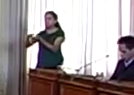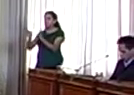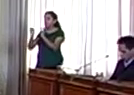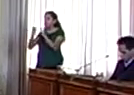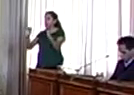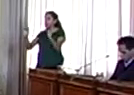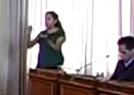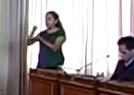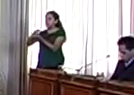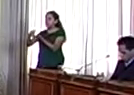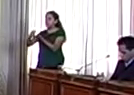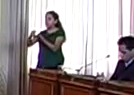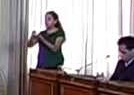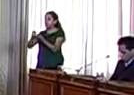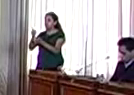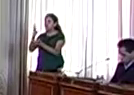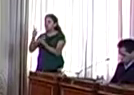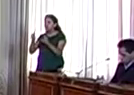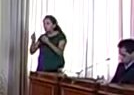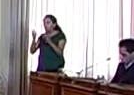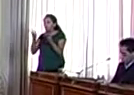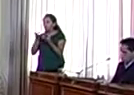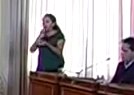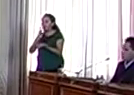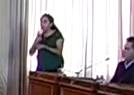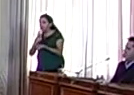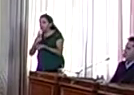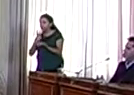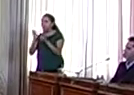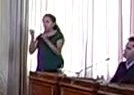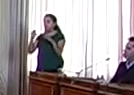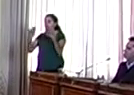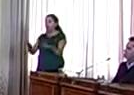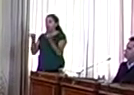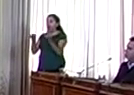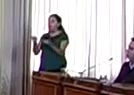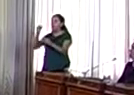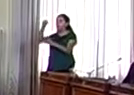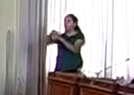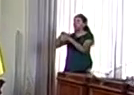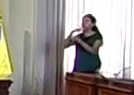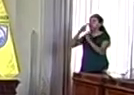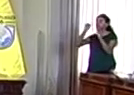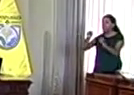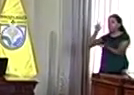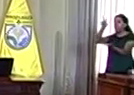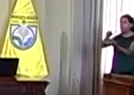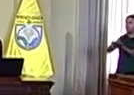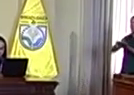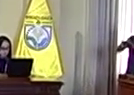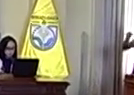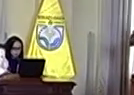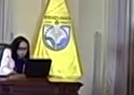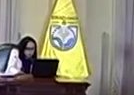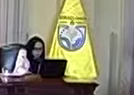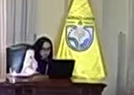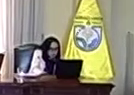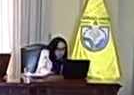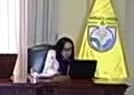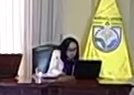Ofrezco el uso de la palabra. No habiendo debate, procederemos al voto. Aquellos miembros del consejo que estén a favor de aprobar esta solicitud,